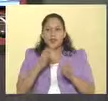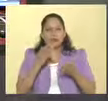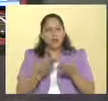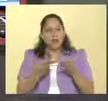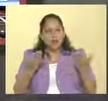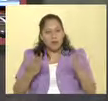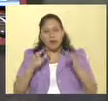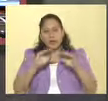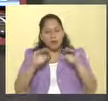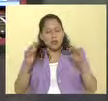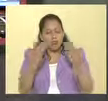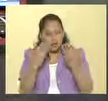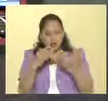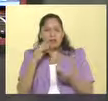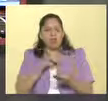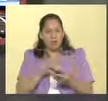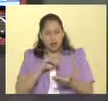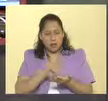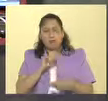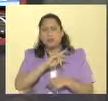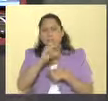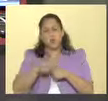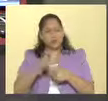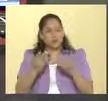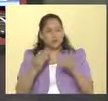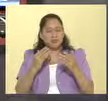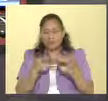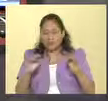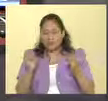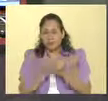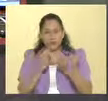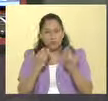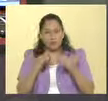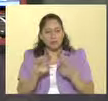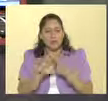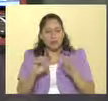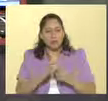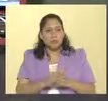enormes desigualdades que siguen marcando este país, ¿no? O sea, la